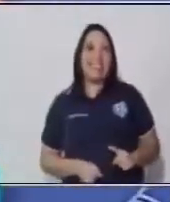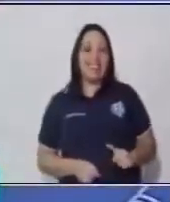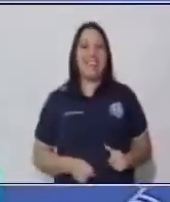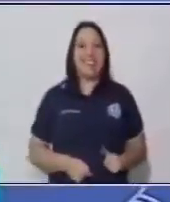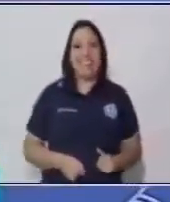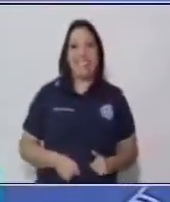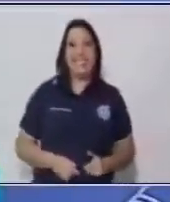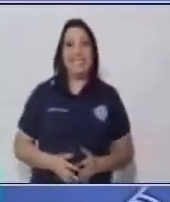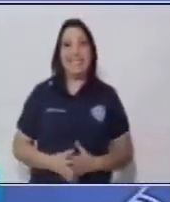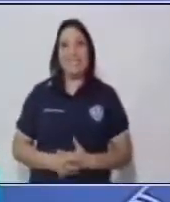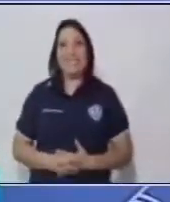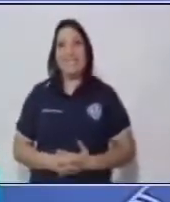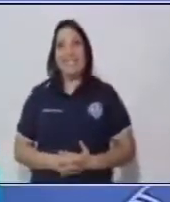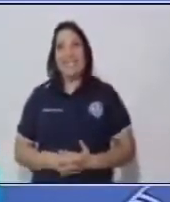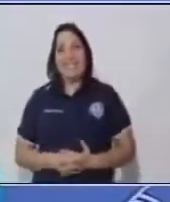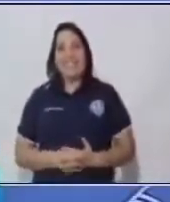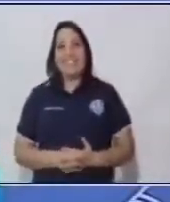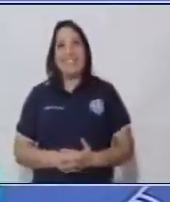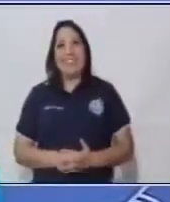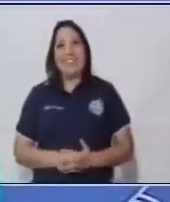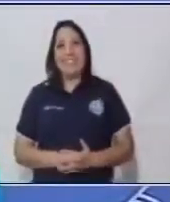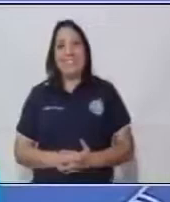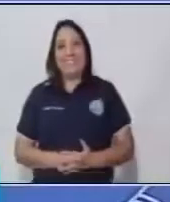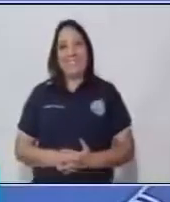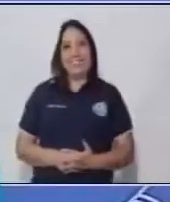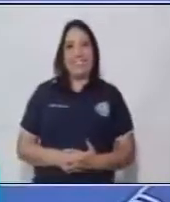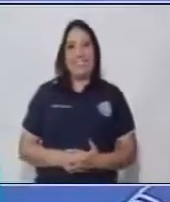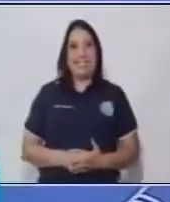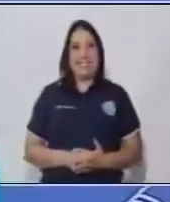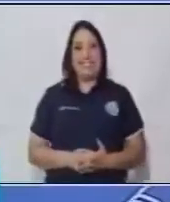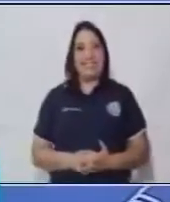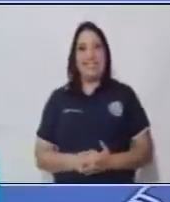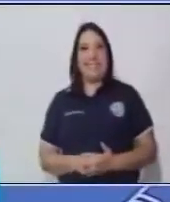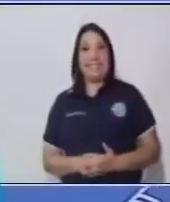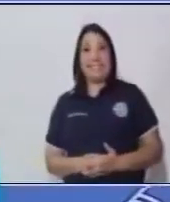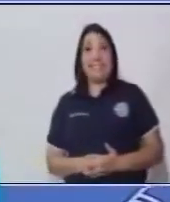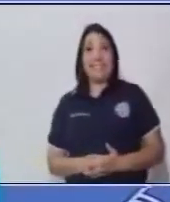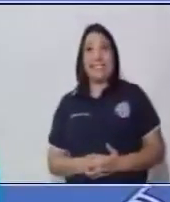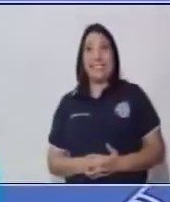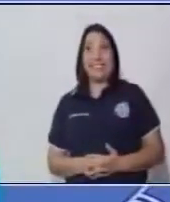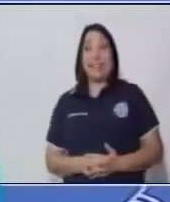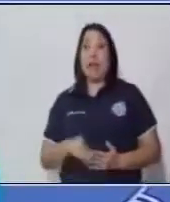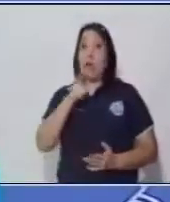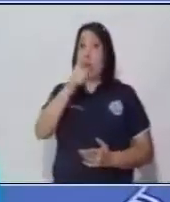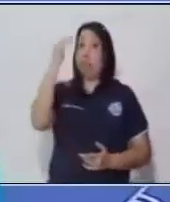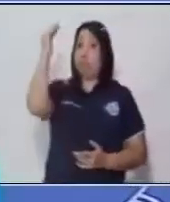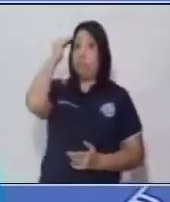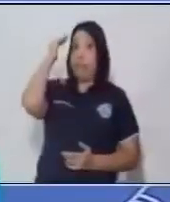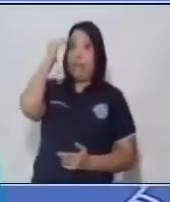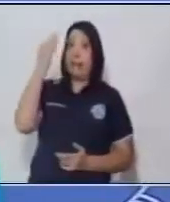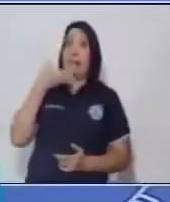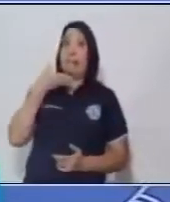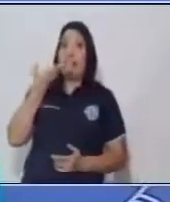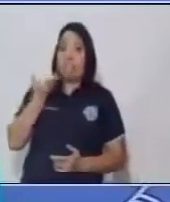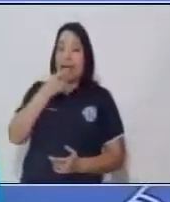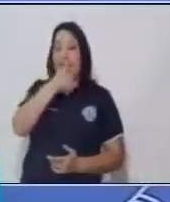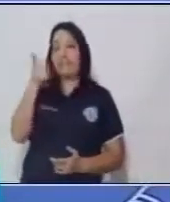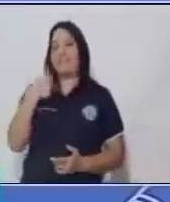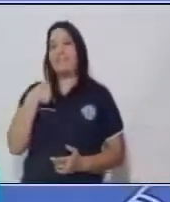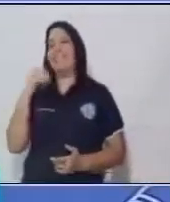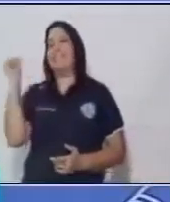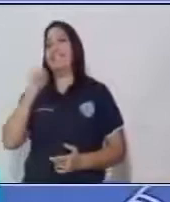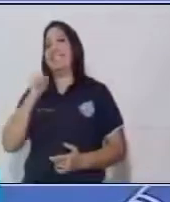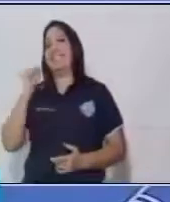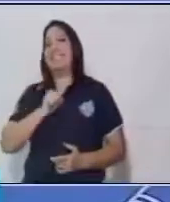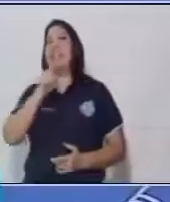de nuestra tarjeta o de nuestro memorama. Como usted se le facilite. Recuérdese que